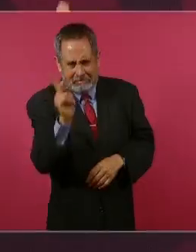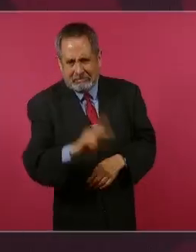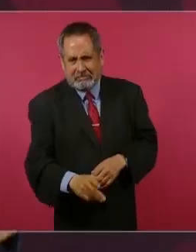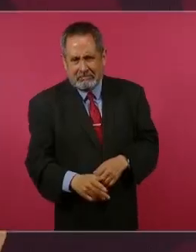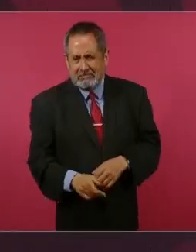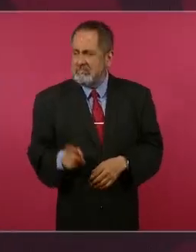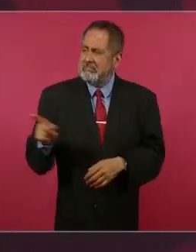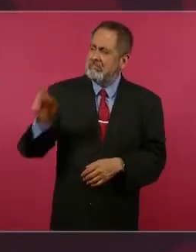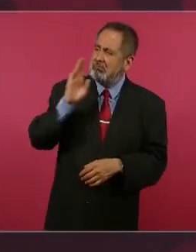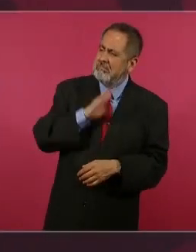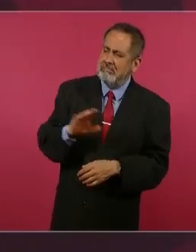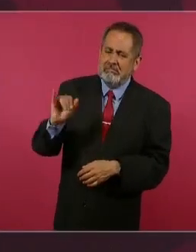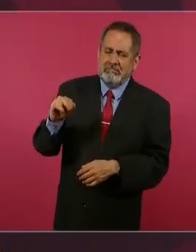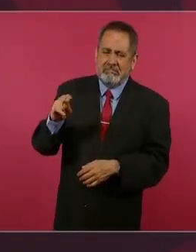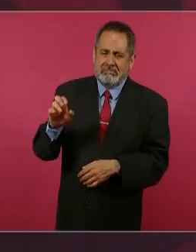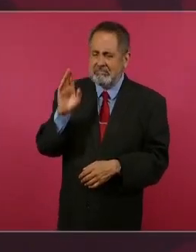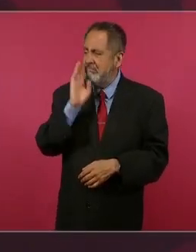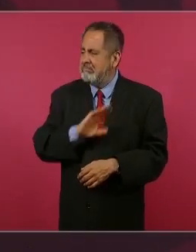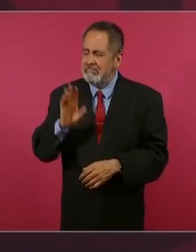se tardaba